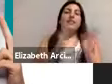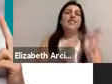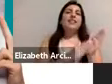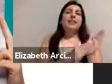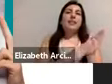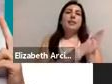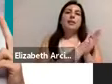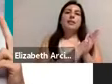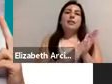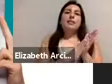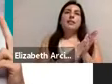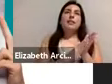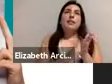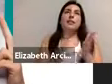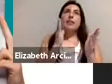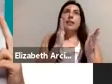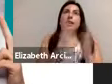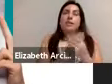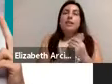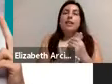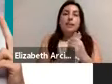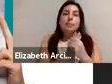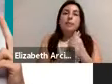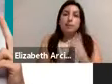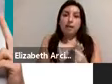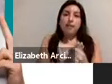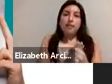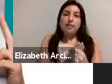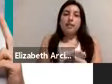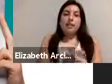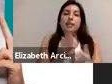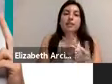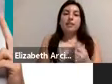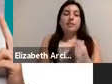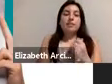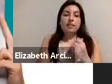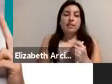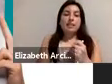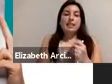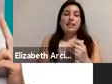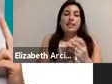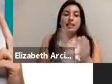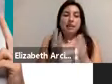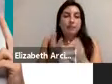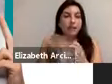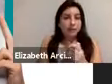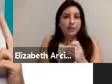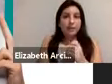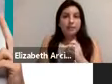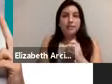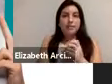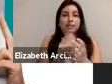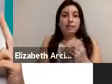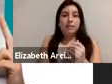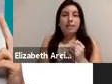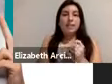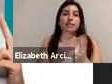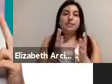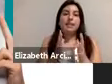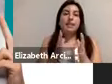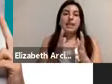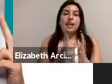Cuando el paciente tiene daño del campo visual, en algunas ocasiones se lleva la fobia o la